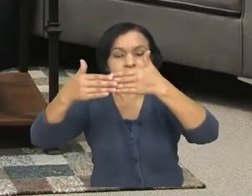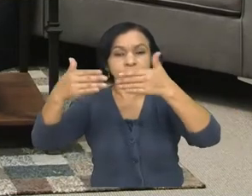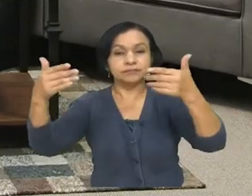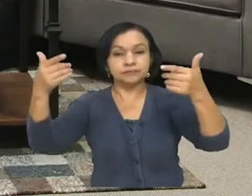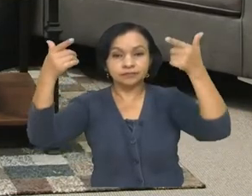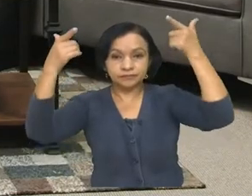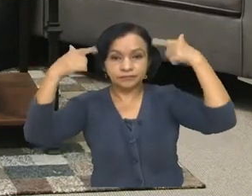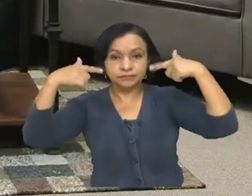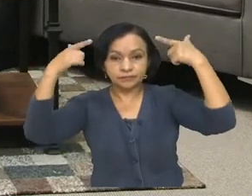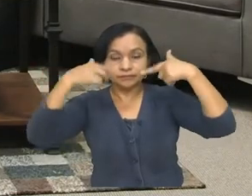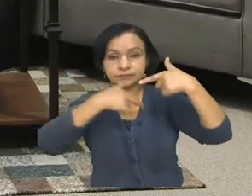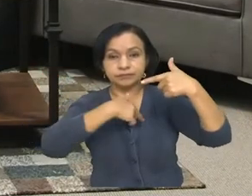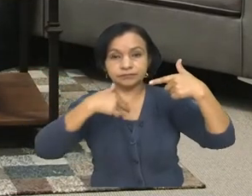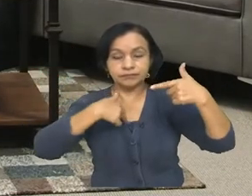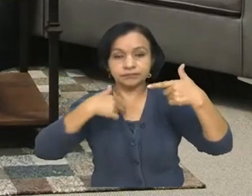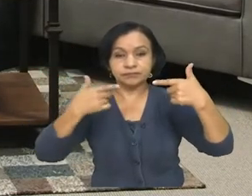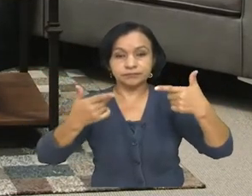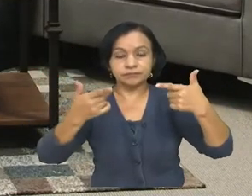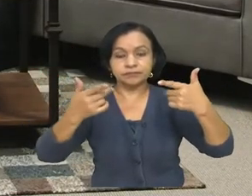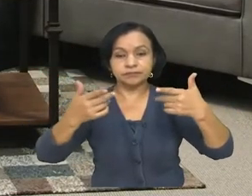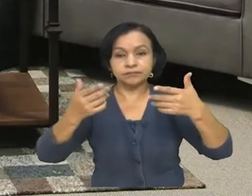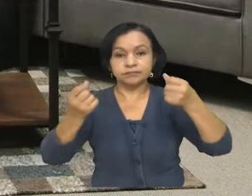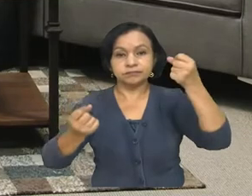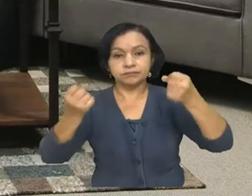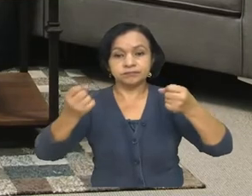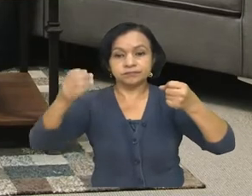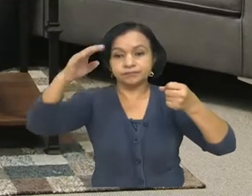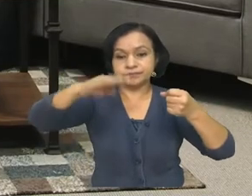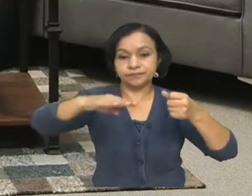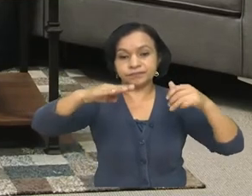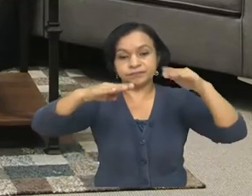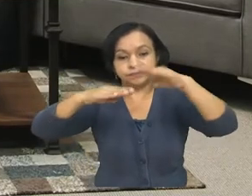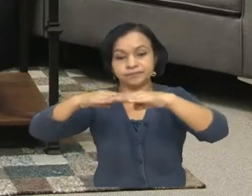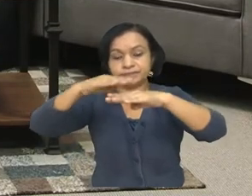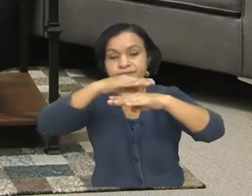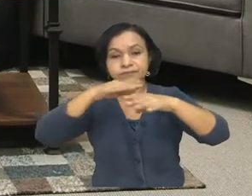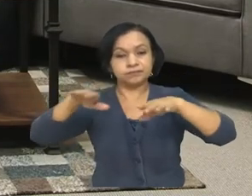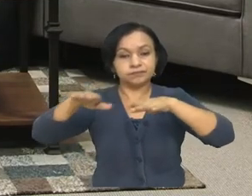Masaya habían hecho para que nos pasaran camiones. Y entonces prácticamente